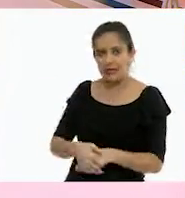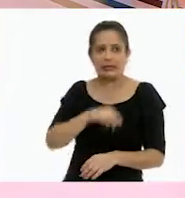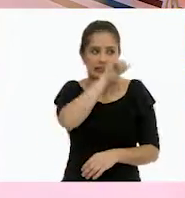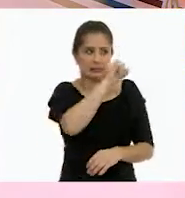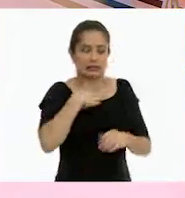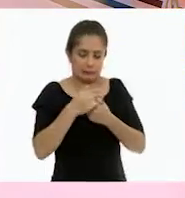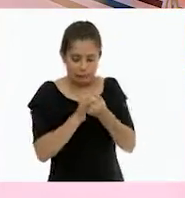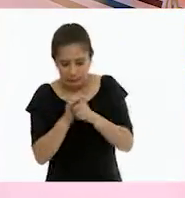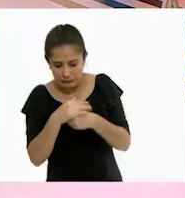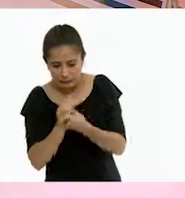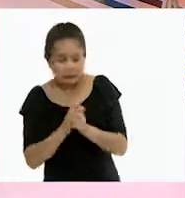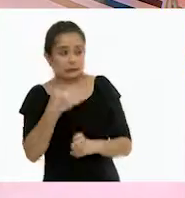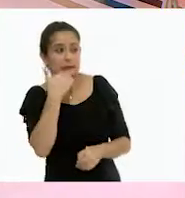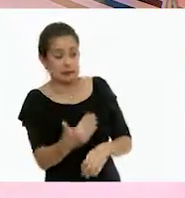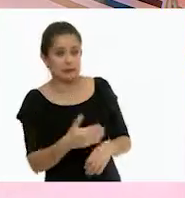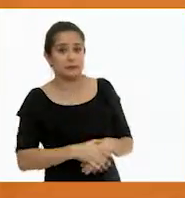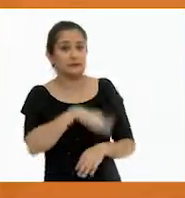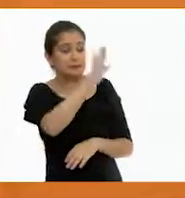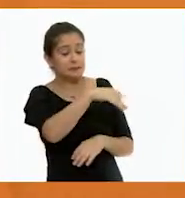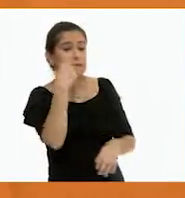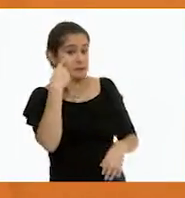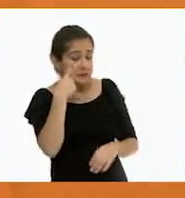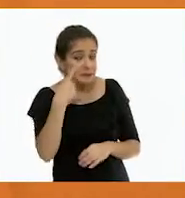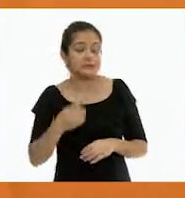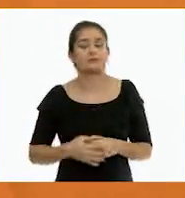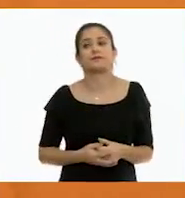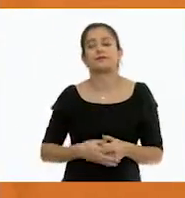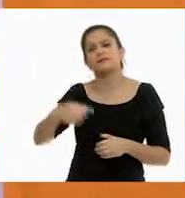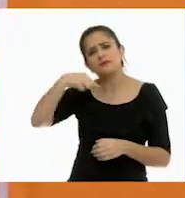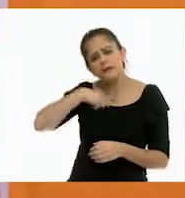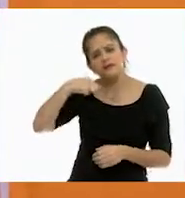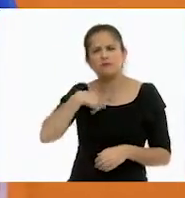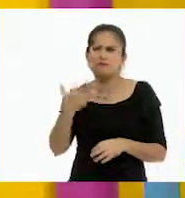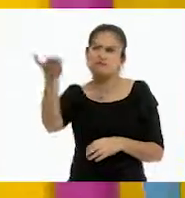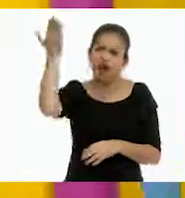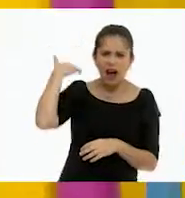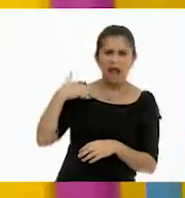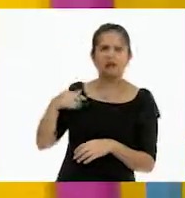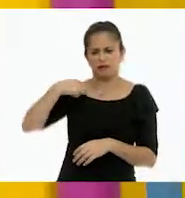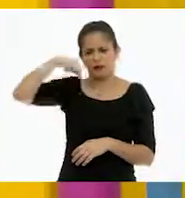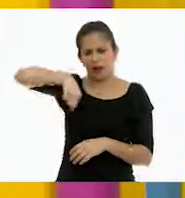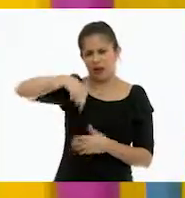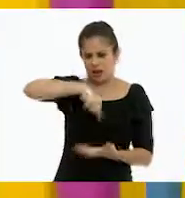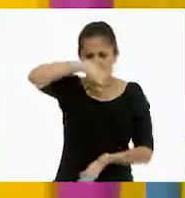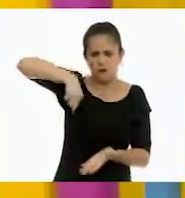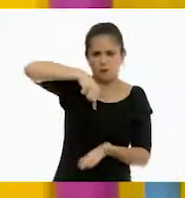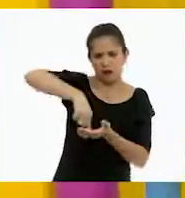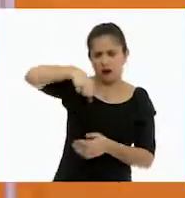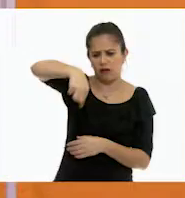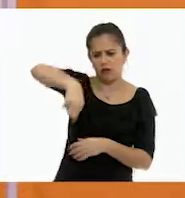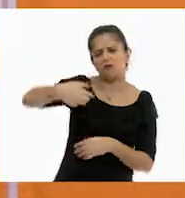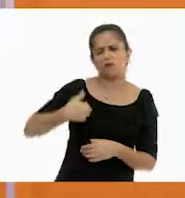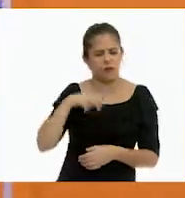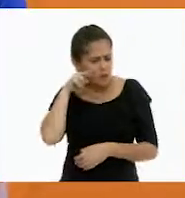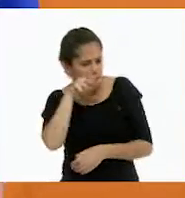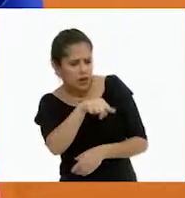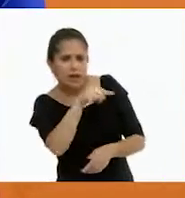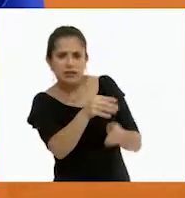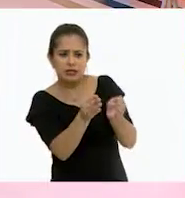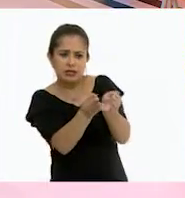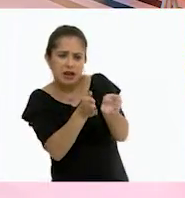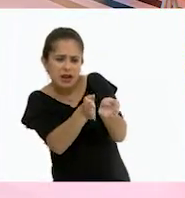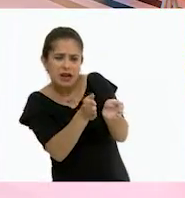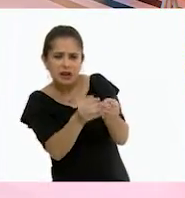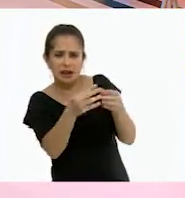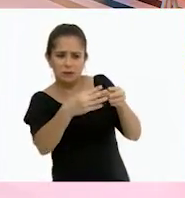otras partes del cuerpo. Sí, te digo que estaba yo el otro día aquí en el set y vi esa lámpara de la que tú